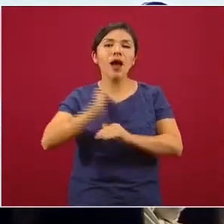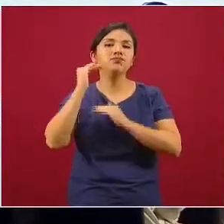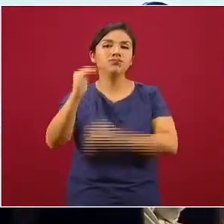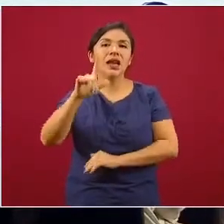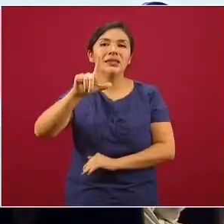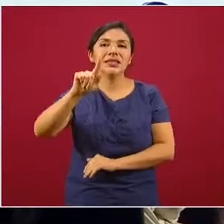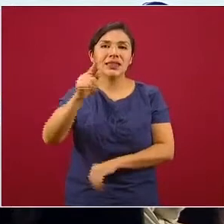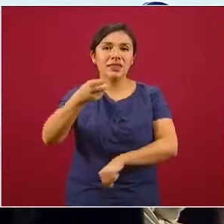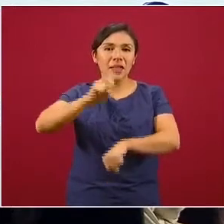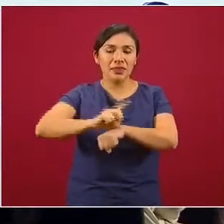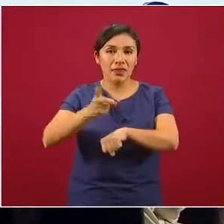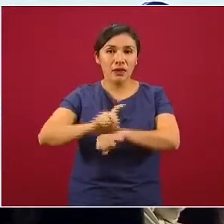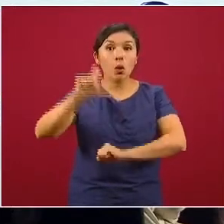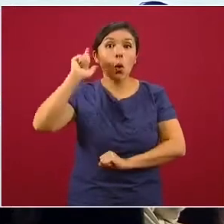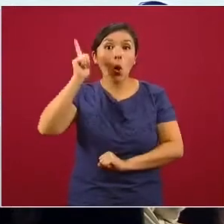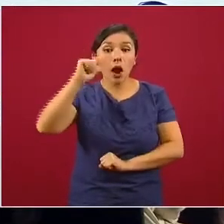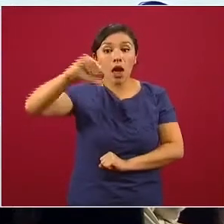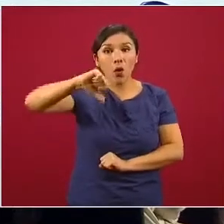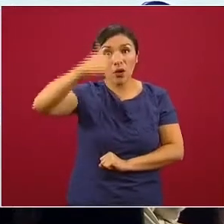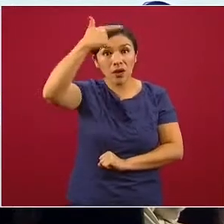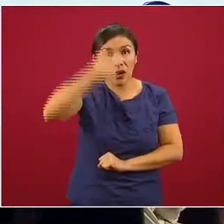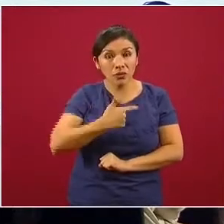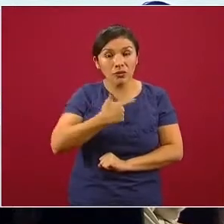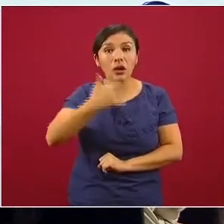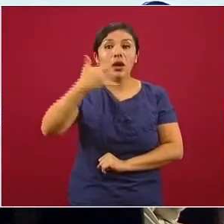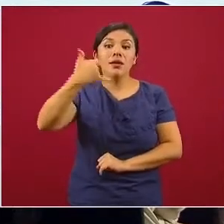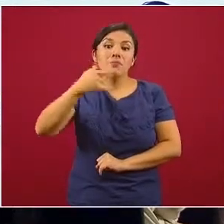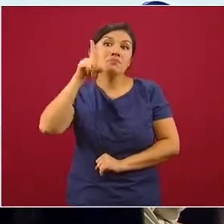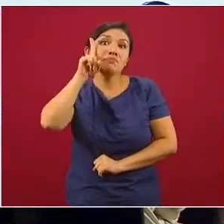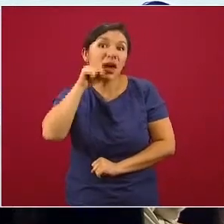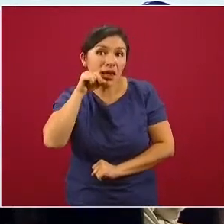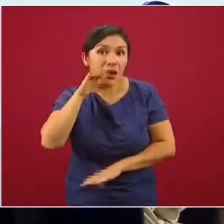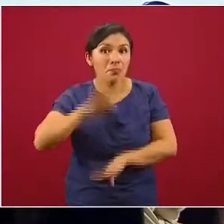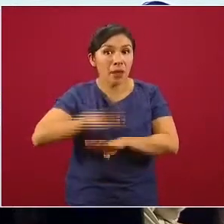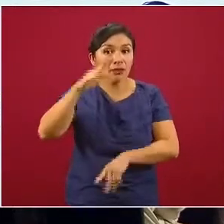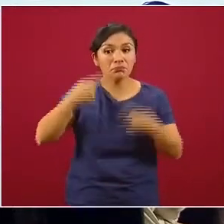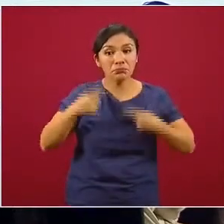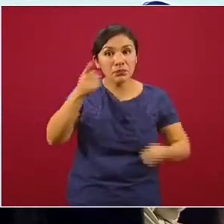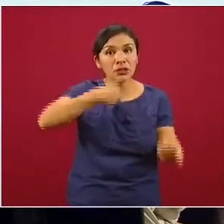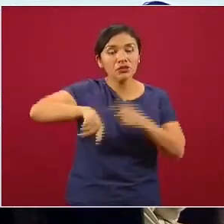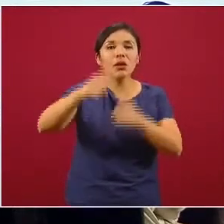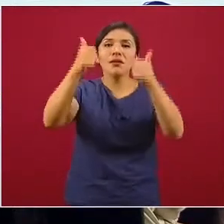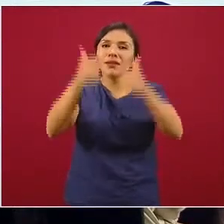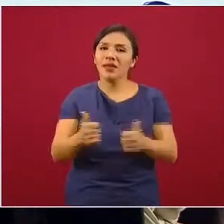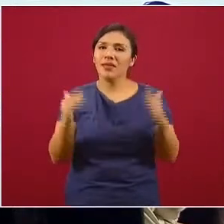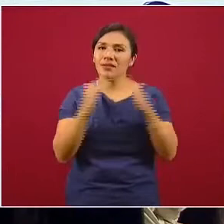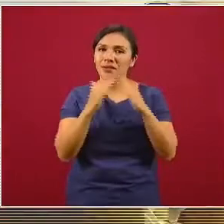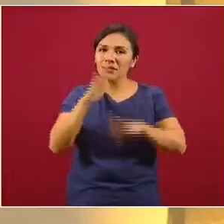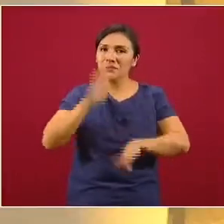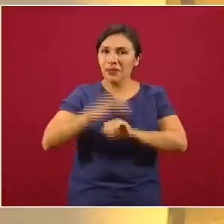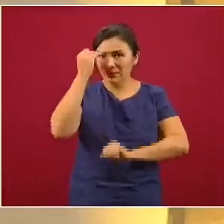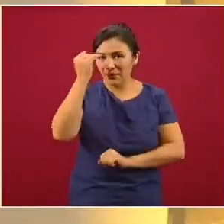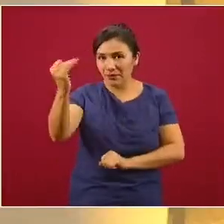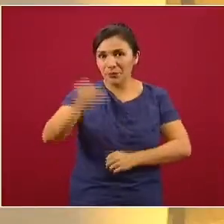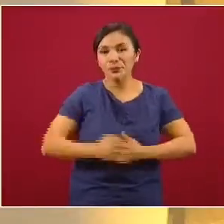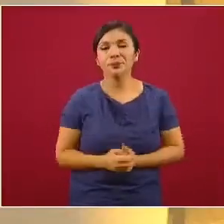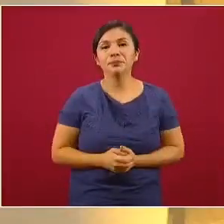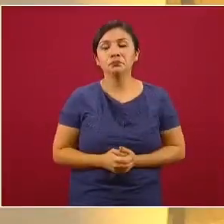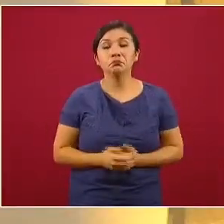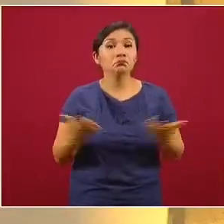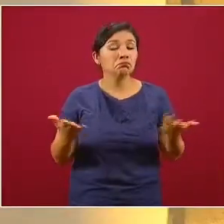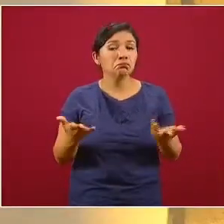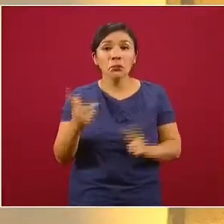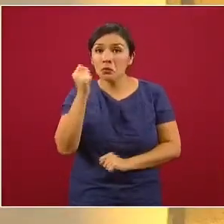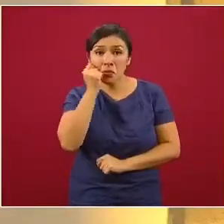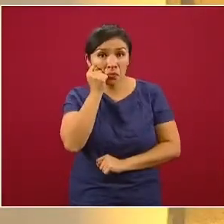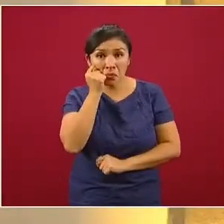que hoy por la noche y mañana todo el día la mayoría de las personas se queden en casa. De cualquier